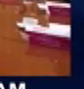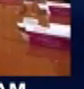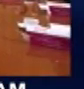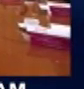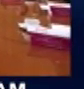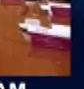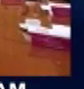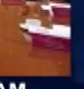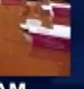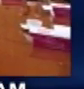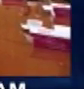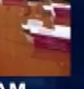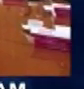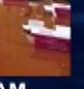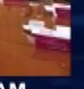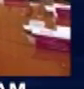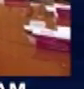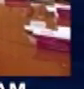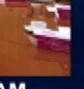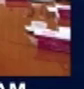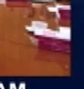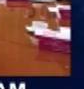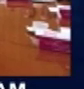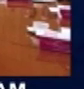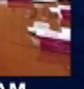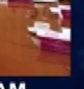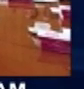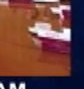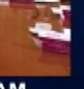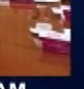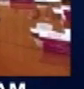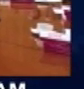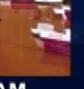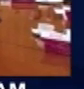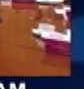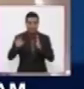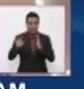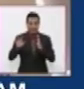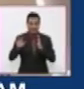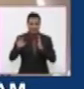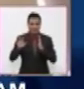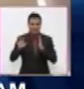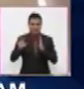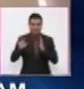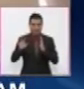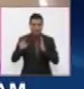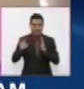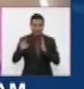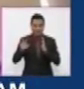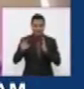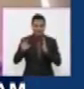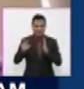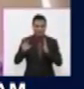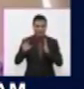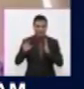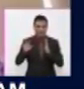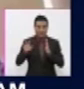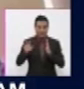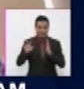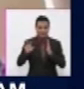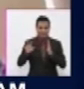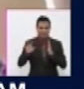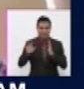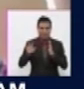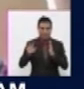países han celebrado procesos de elección popular en todo el mundo. Impresionante. Ahí tenemos las elecciones regionales en España,